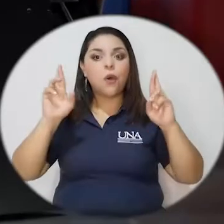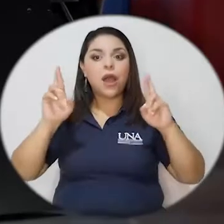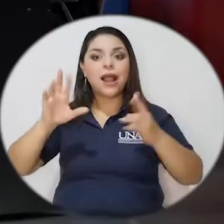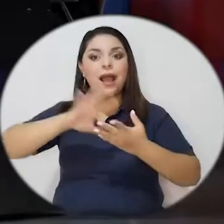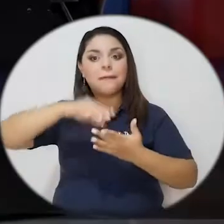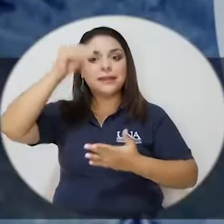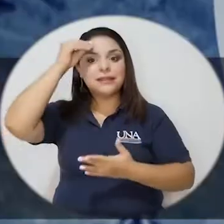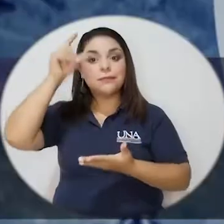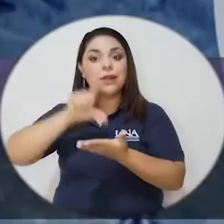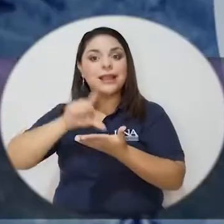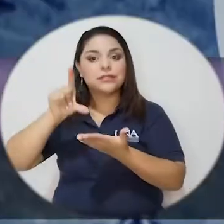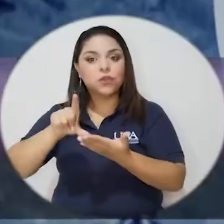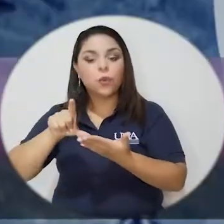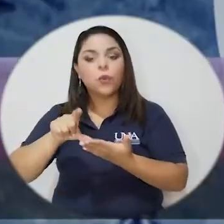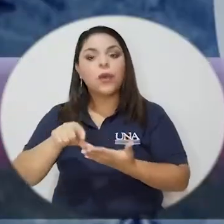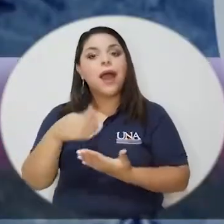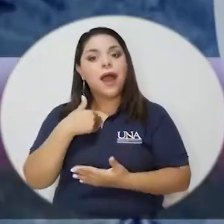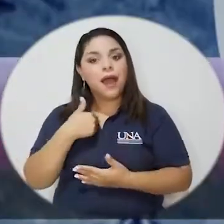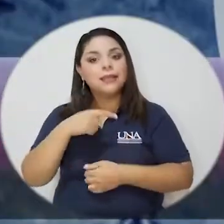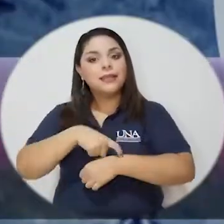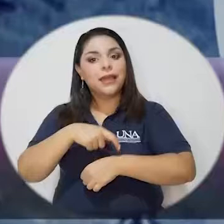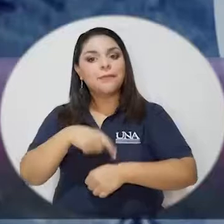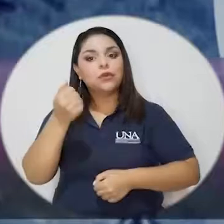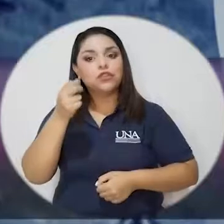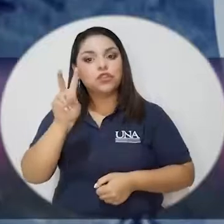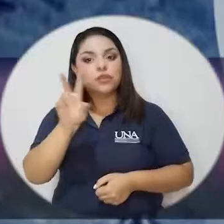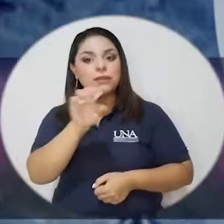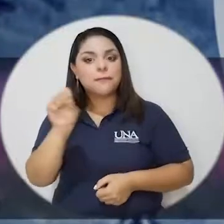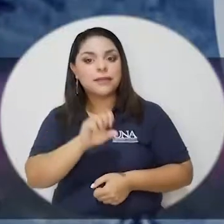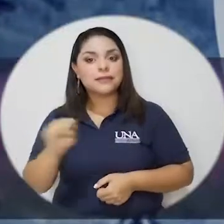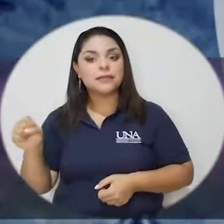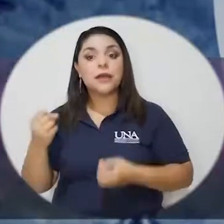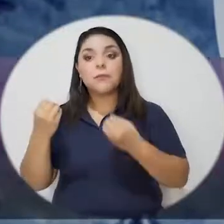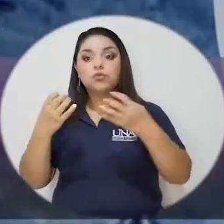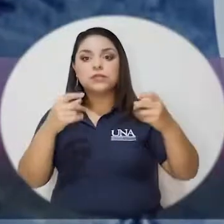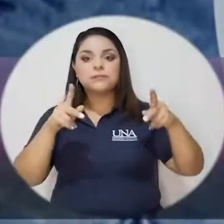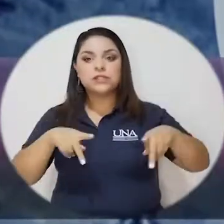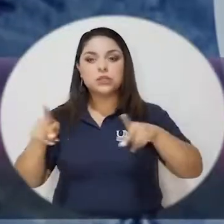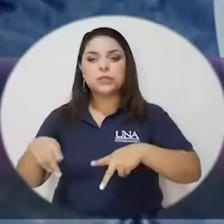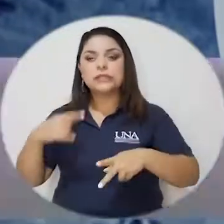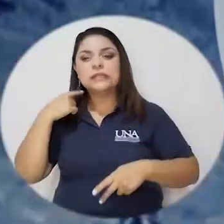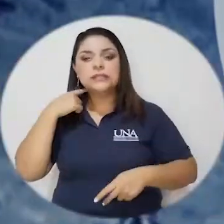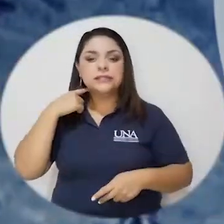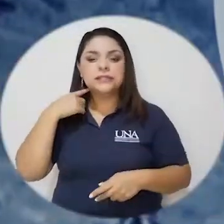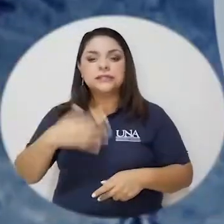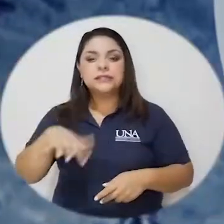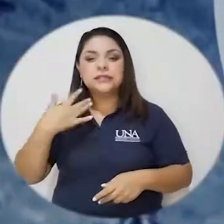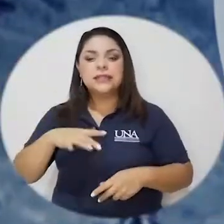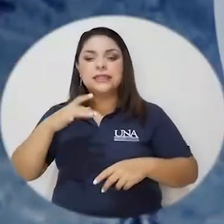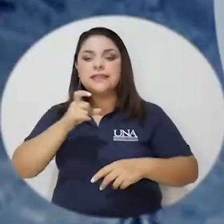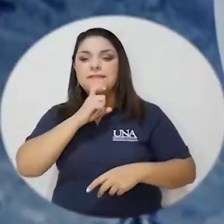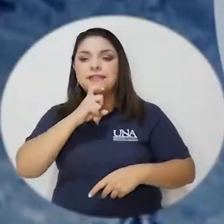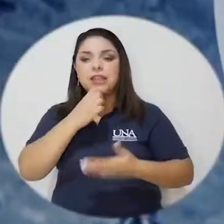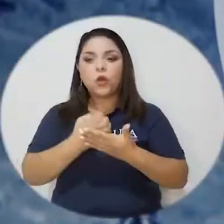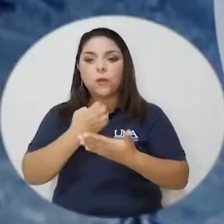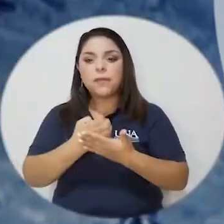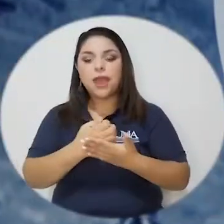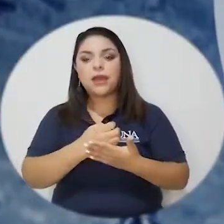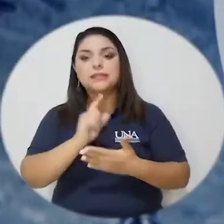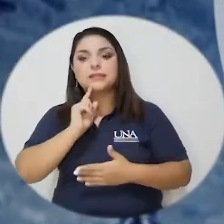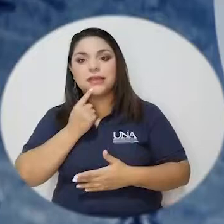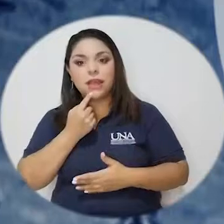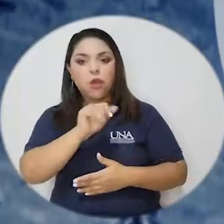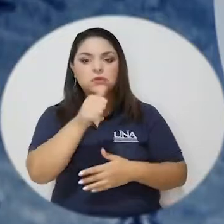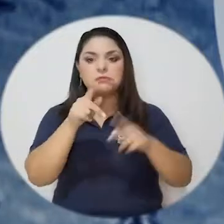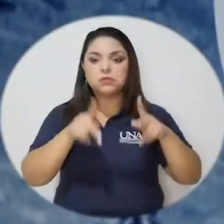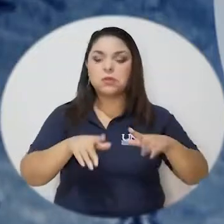hemos aprendido la lección, tuvimos 12 meses, ¿verdad? Algunas personas con implicaciones económicas bien serias, otras personas no